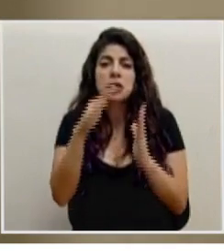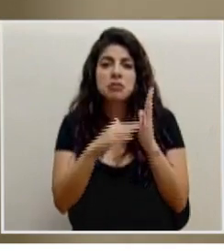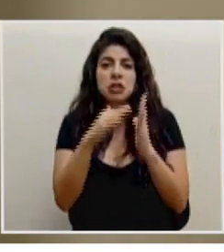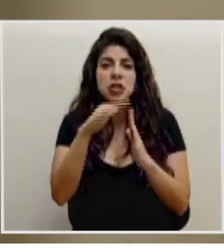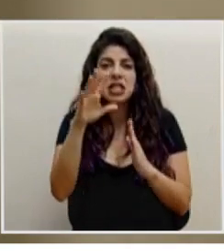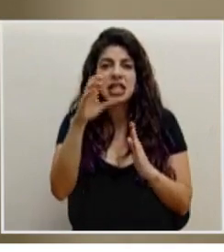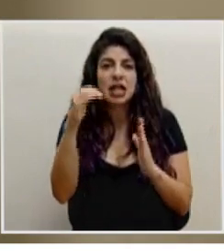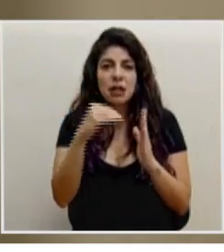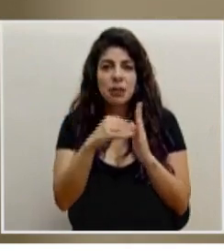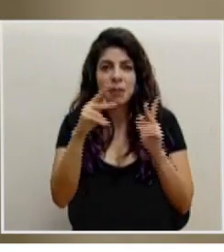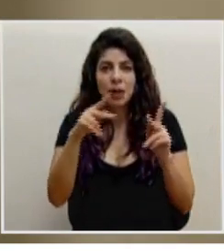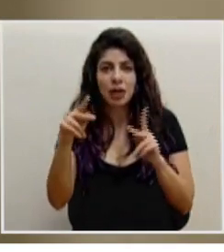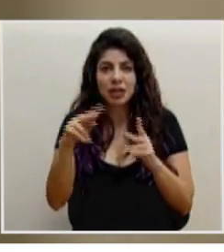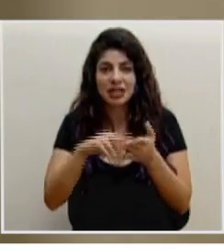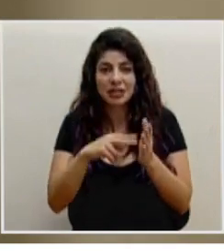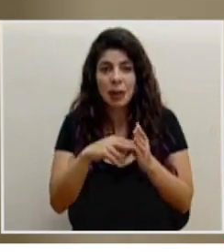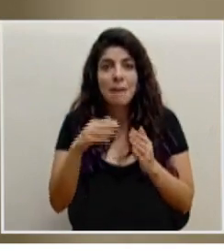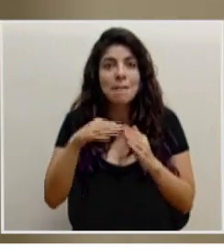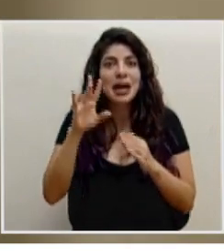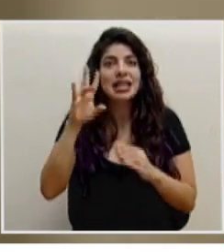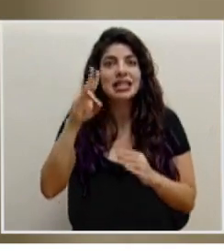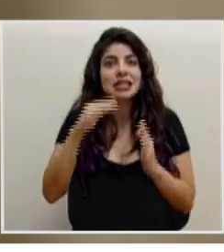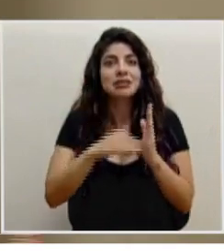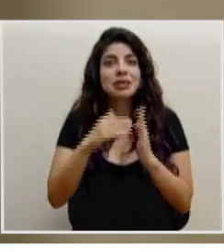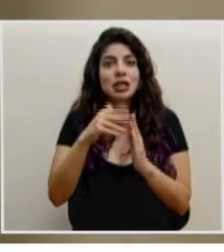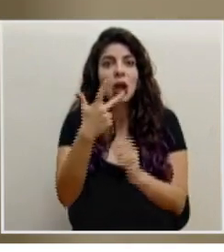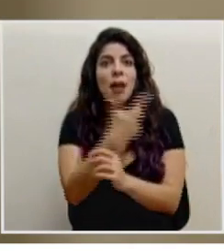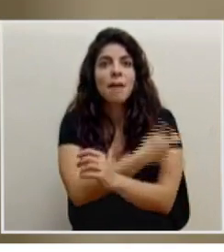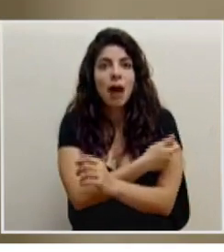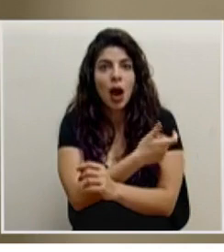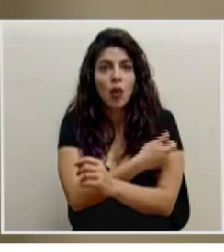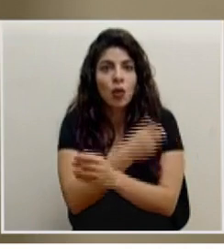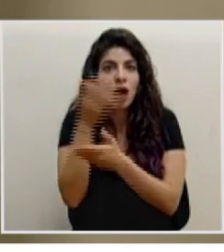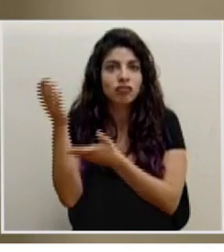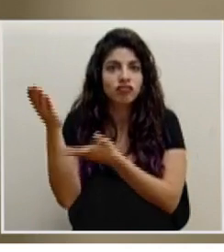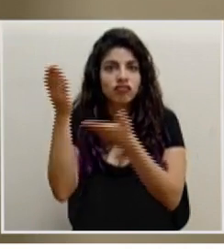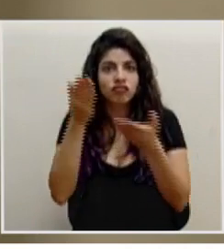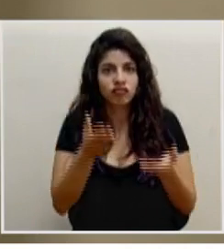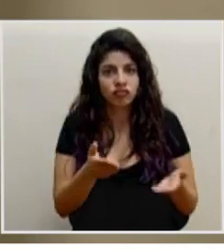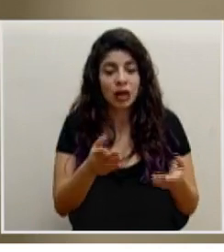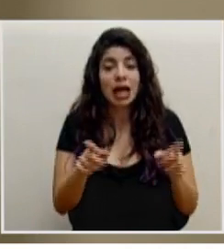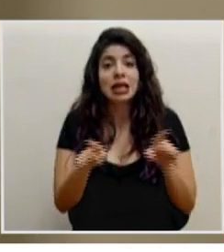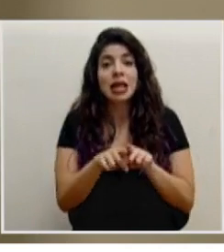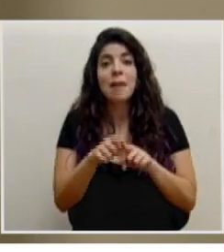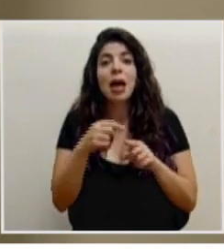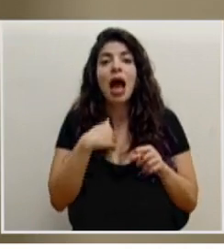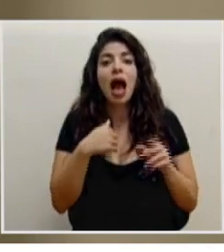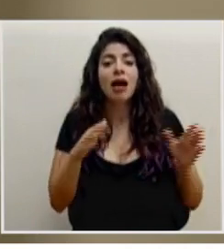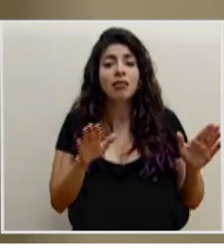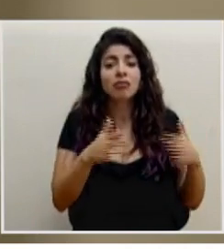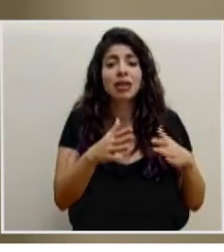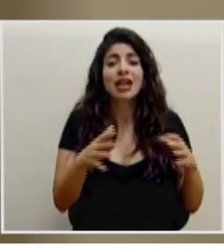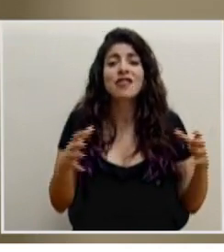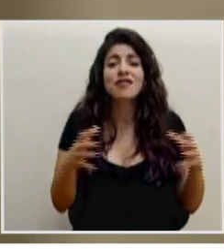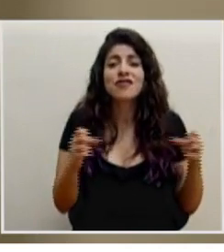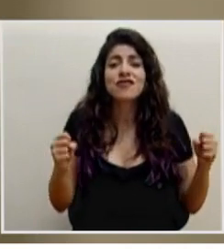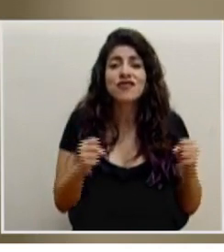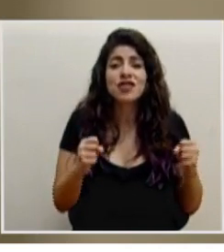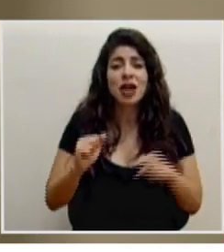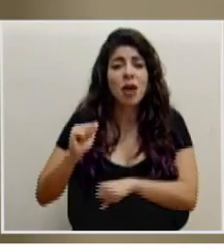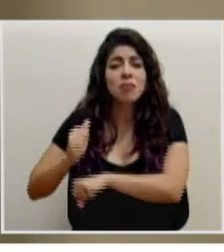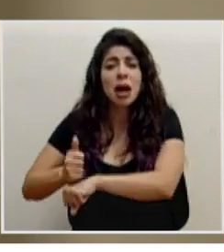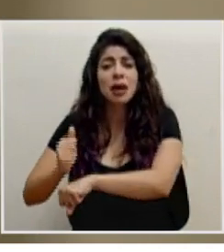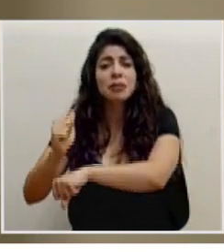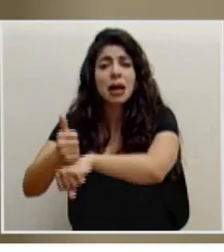personas. Son más de 7 millones de dosis que están. Además, tenemos también toda la red de frío ya instalada,